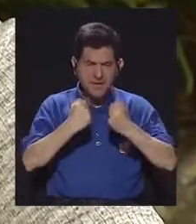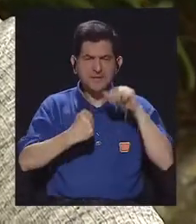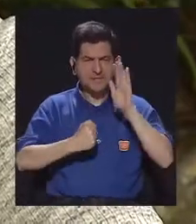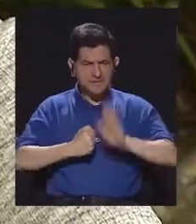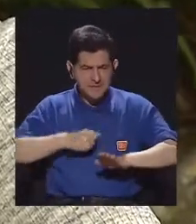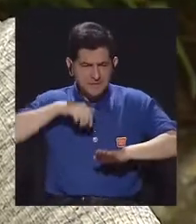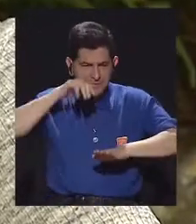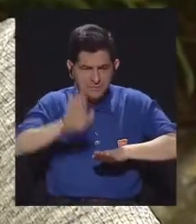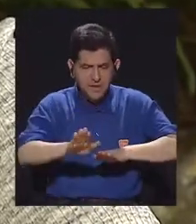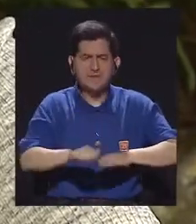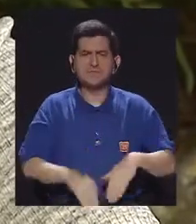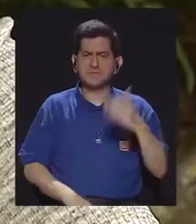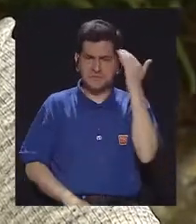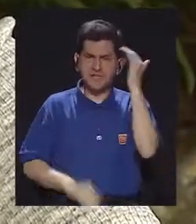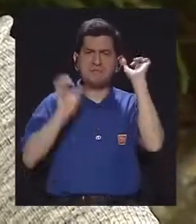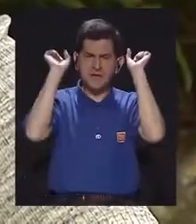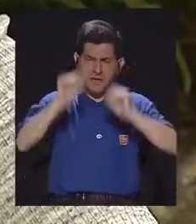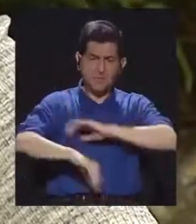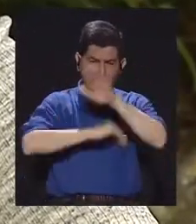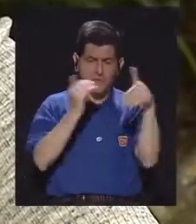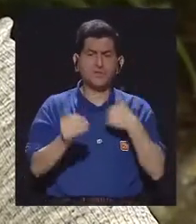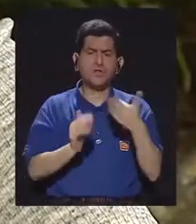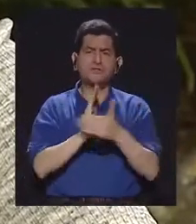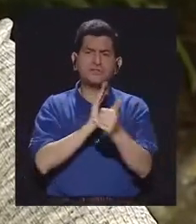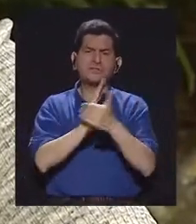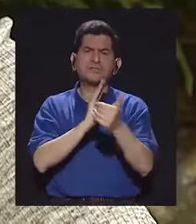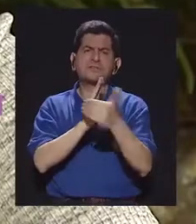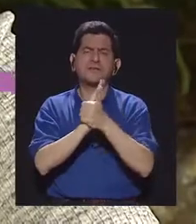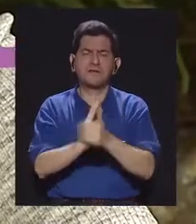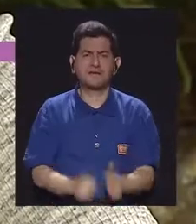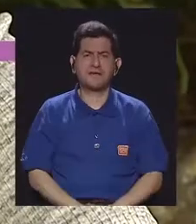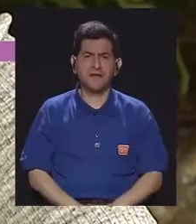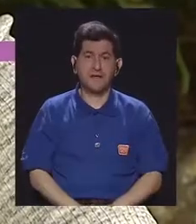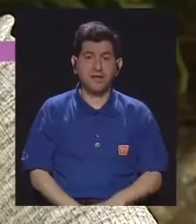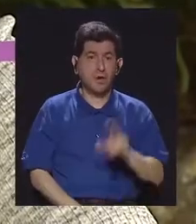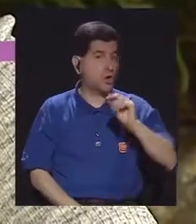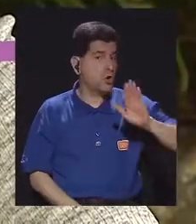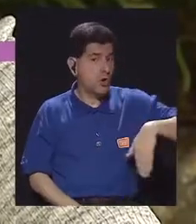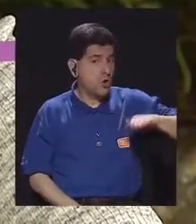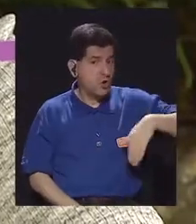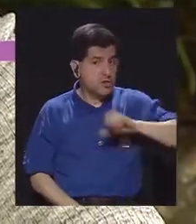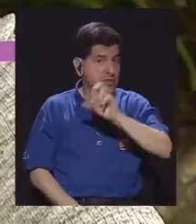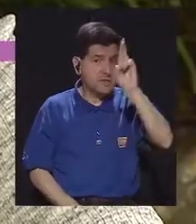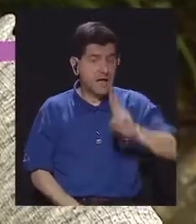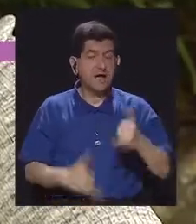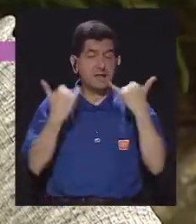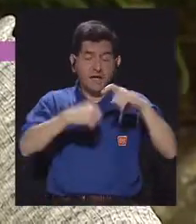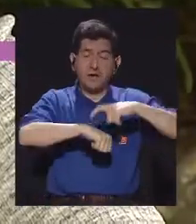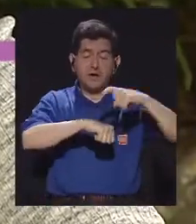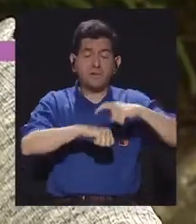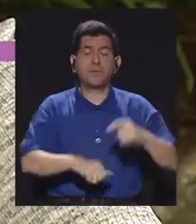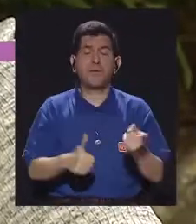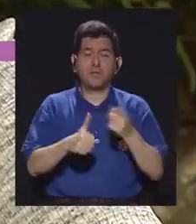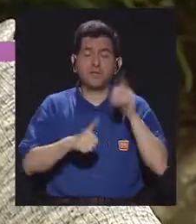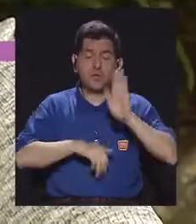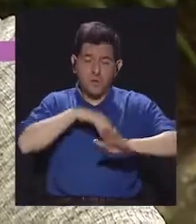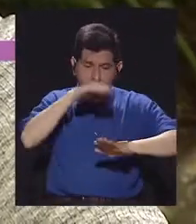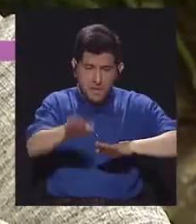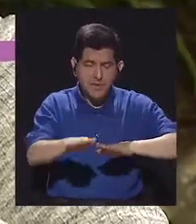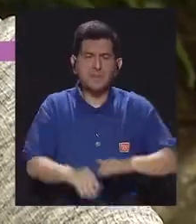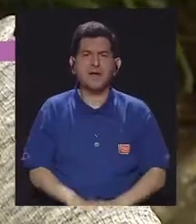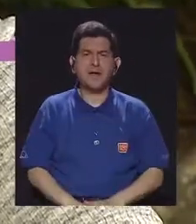fuertes, saber que lo podemos lograr. Todos tenemos la capacidad de hacerlo. No es tarde, Costa Rica. Es el momento de dar este primer